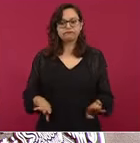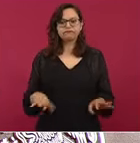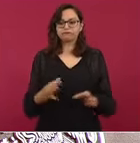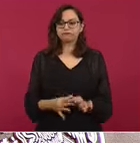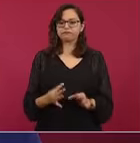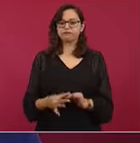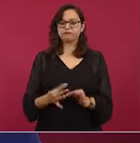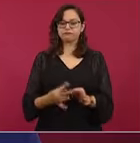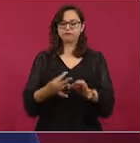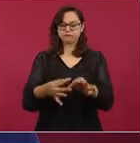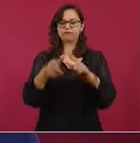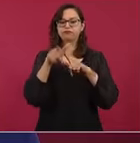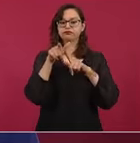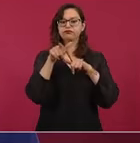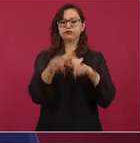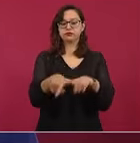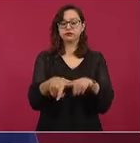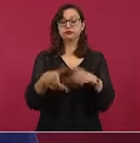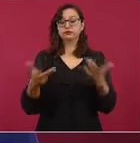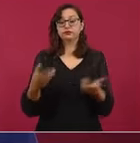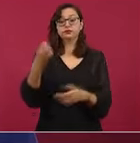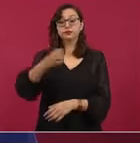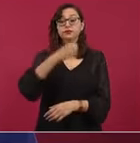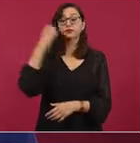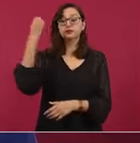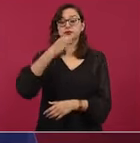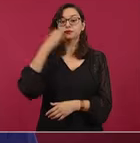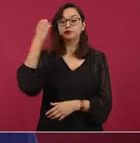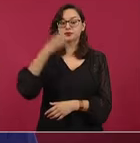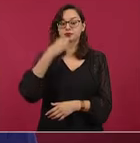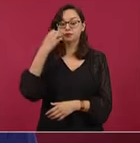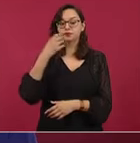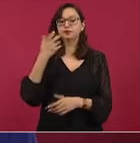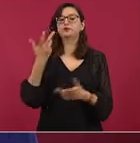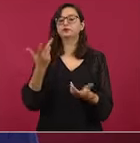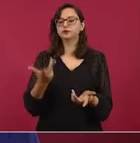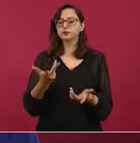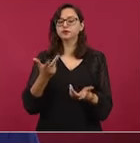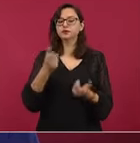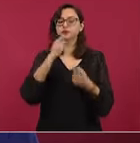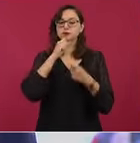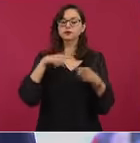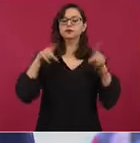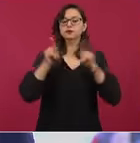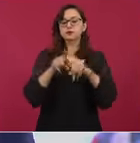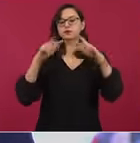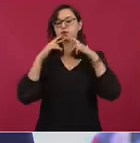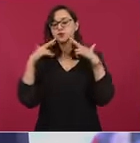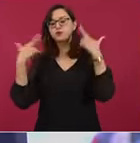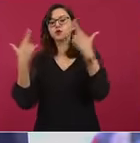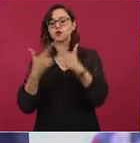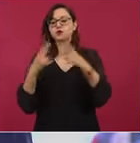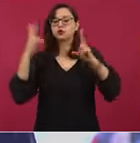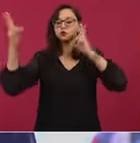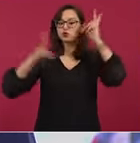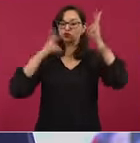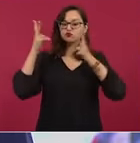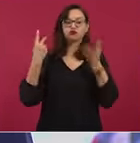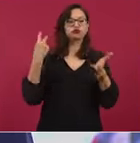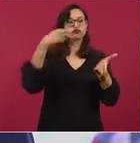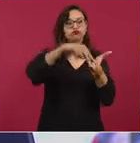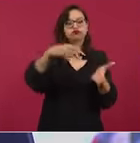con lo que son sus clases, bueno, pues también han estado haciendo visitas domiciliarias en las reuniones que hemos tenido, visitas que hemos ido a